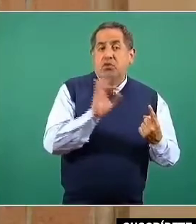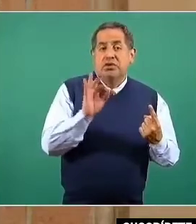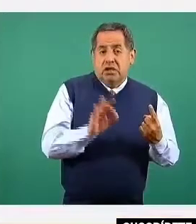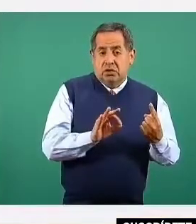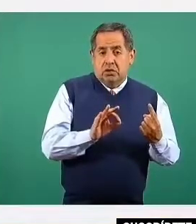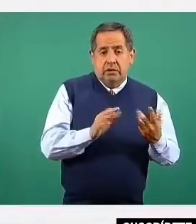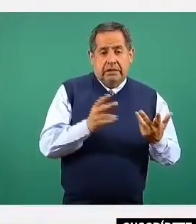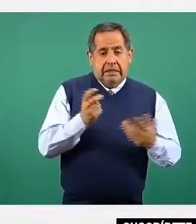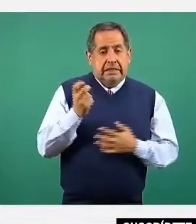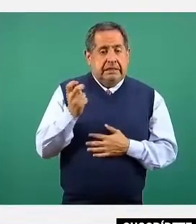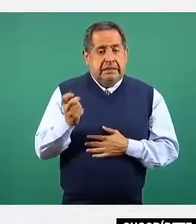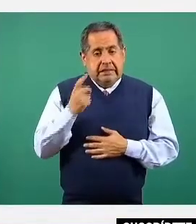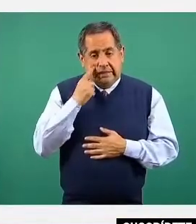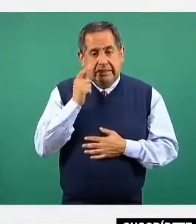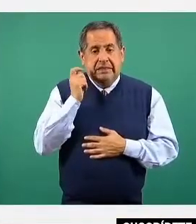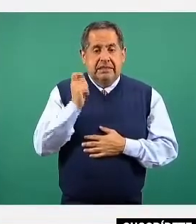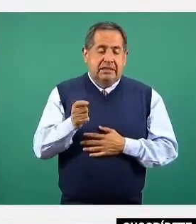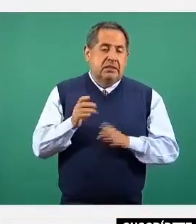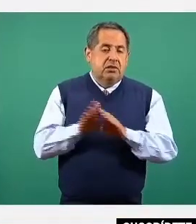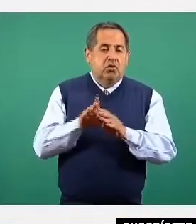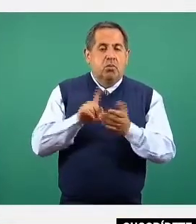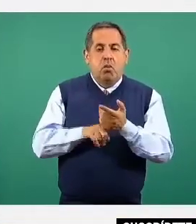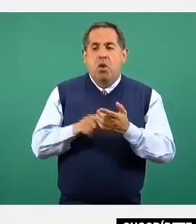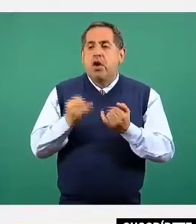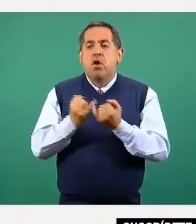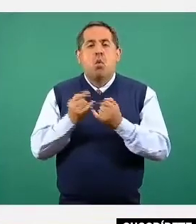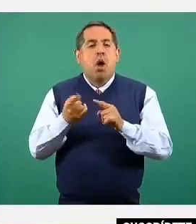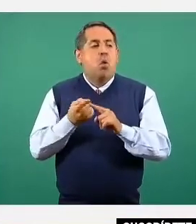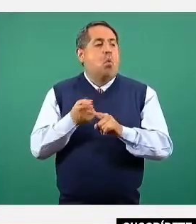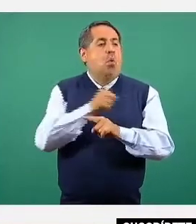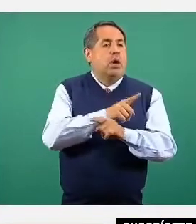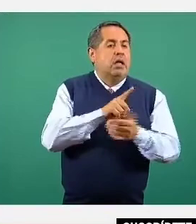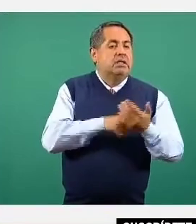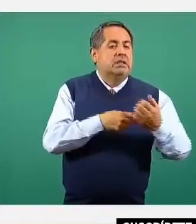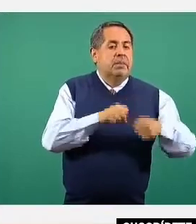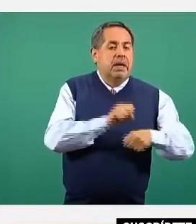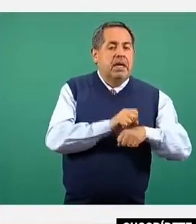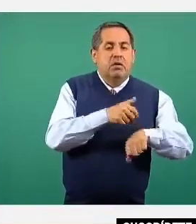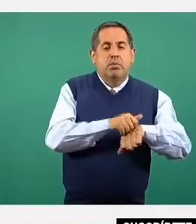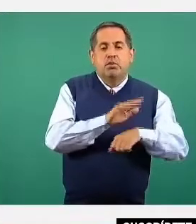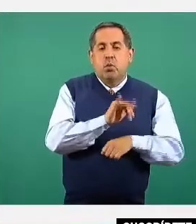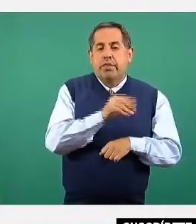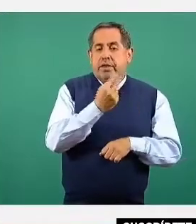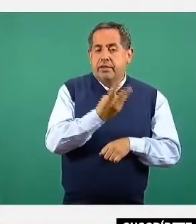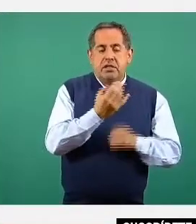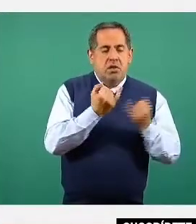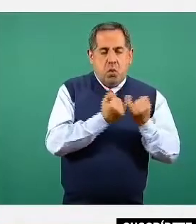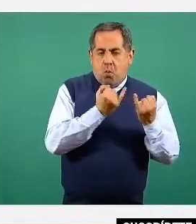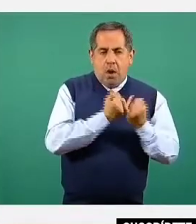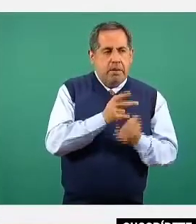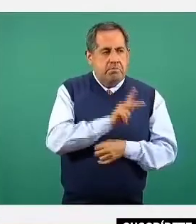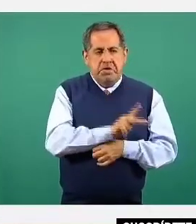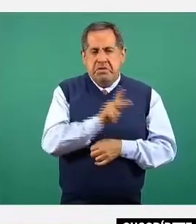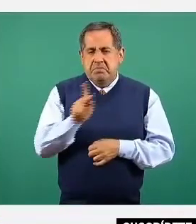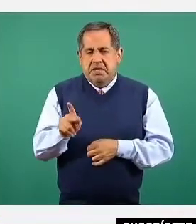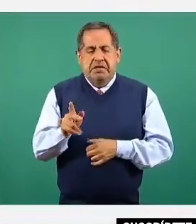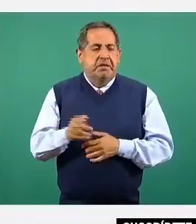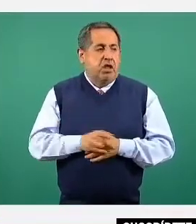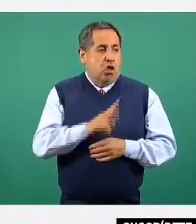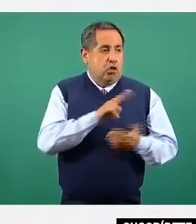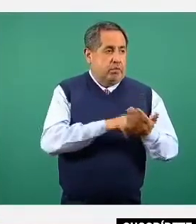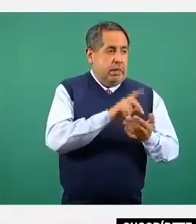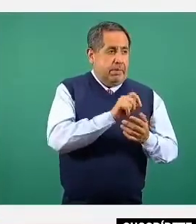45%, y es el comportamiento similar que teníamos en la semana anterior graficada, que es la 53, última del